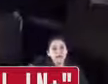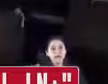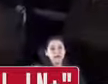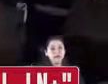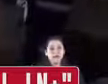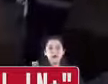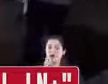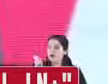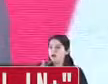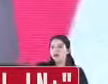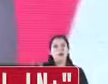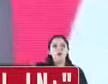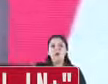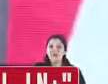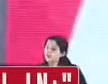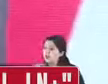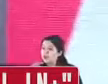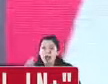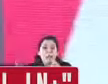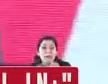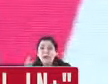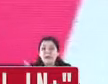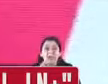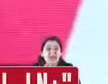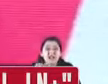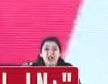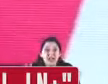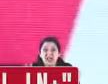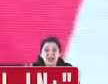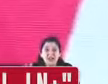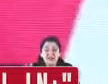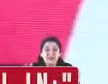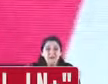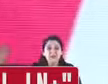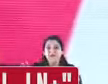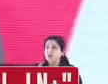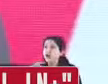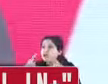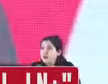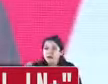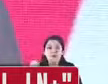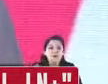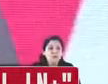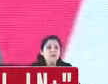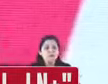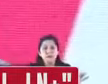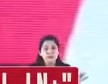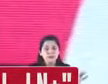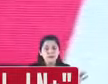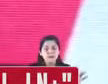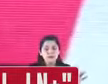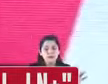y los periodistas no le preguntan nada no le repreguntan nada no le repreguntan nada en el